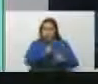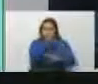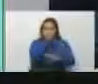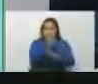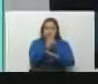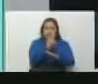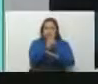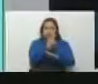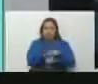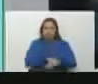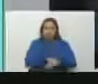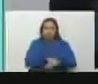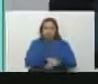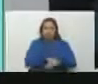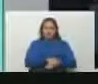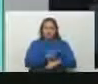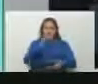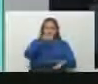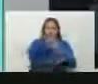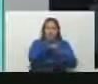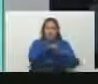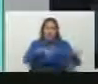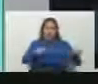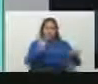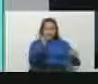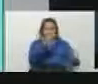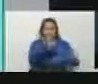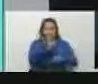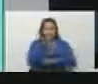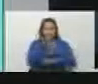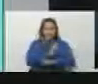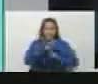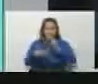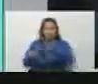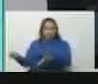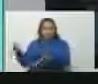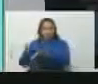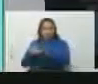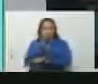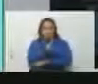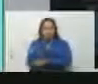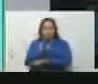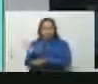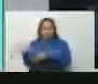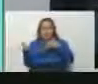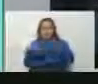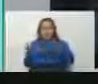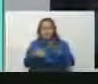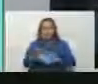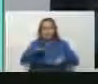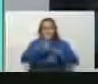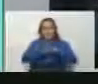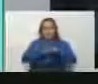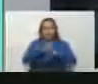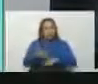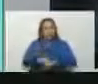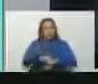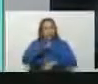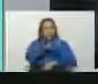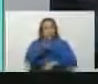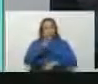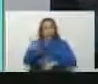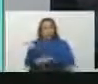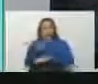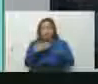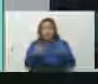vez toca tierra firme, ¿verdad? Y volver al 12 de marzo. El 12 de marzo se hizo